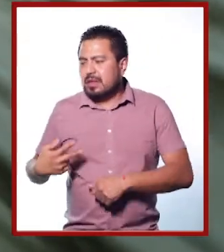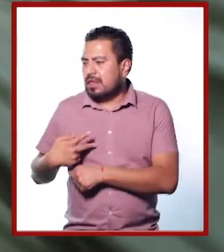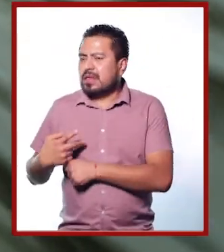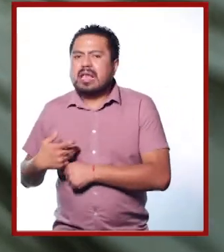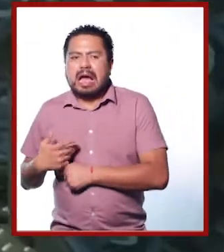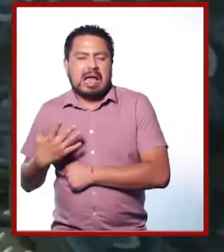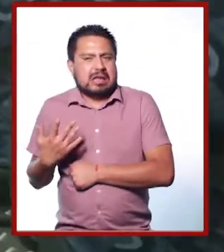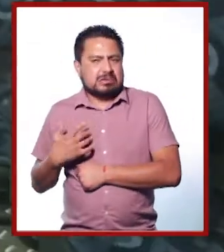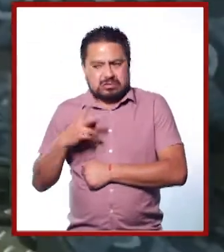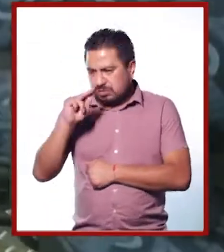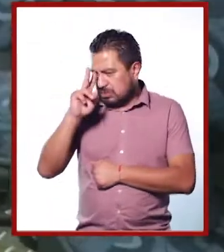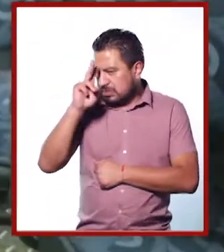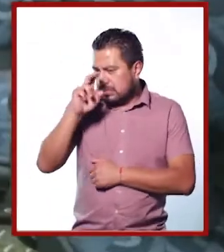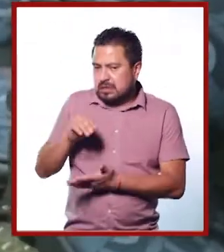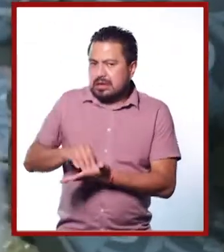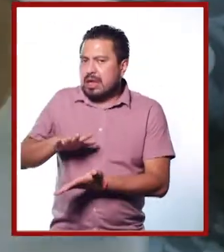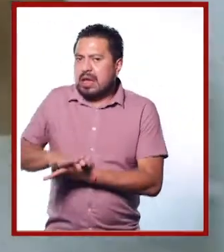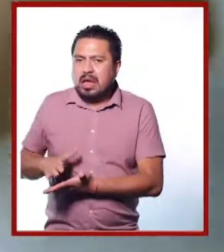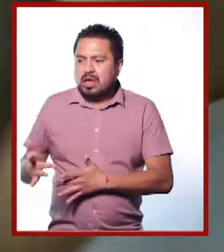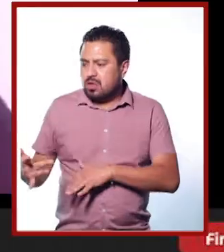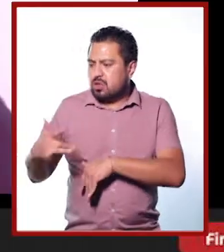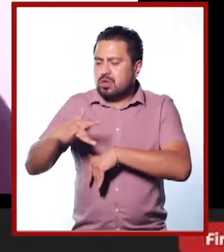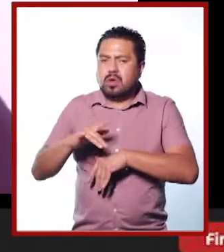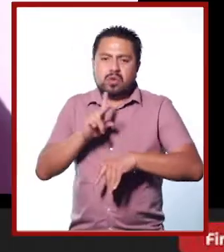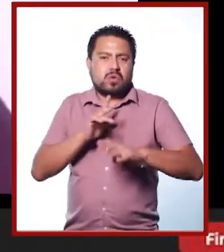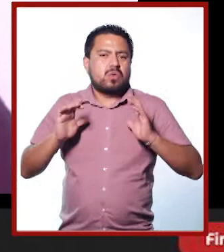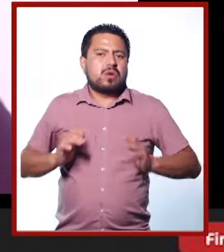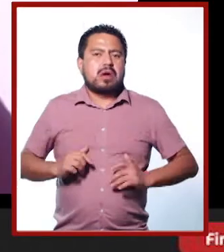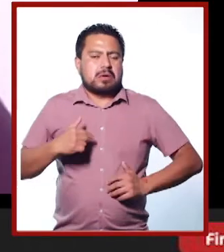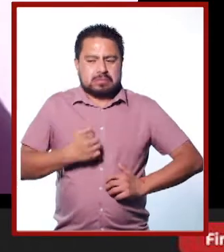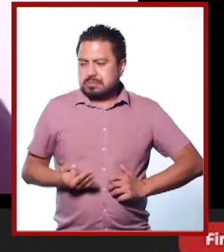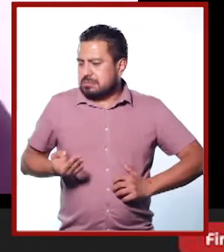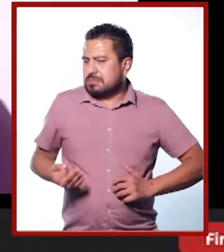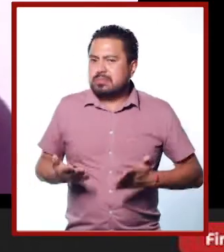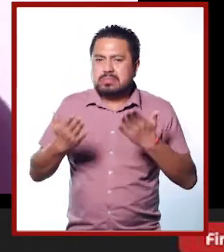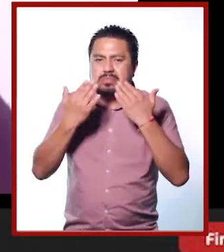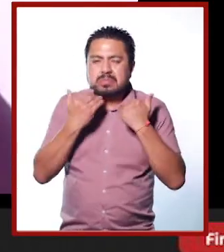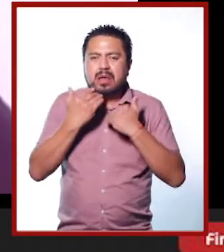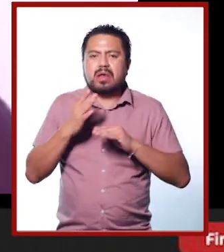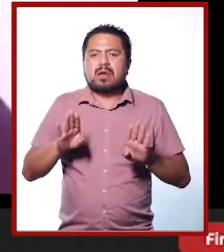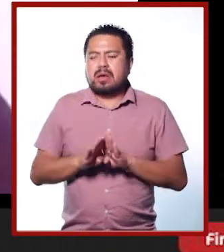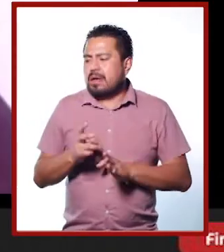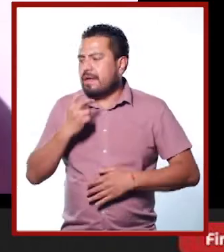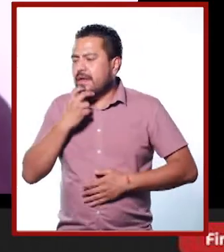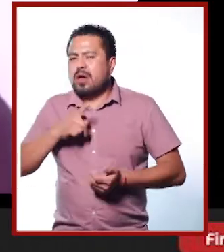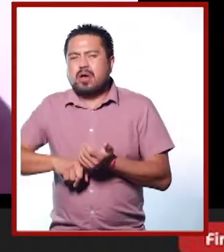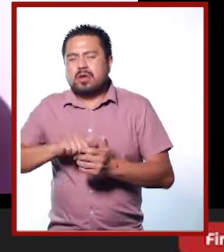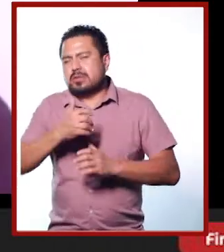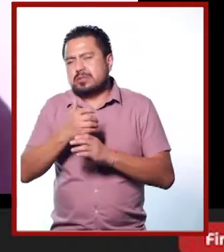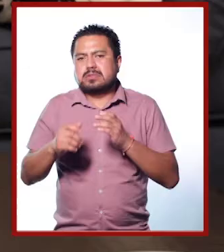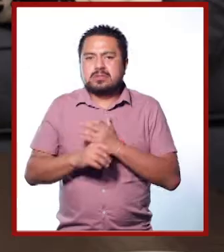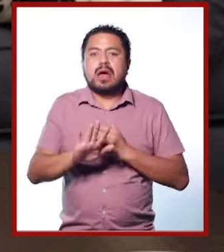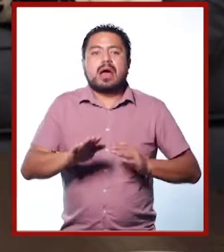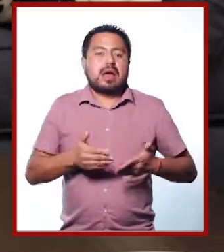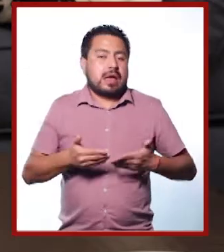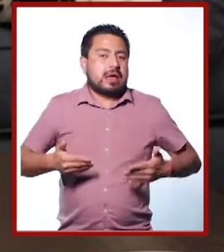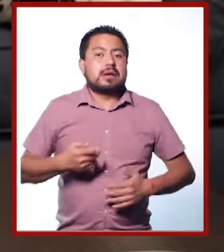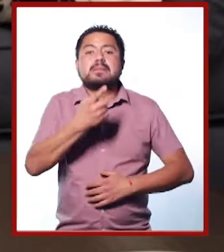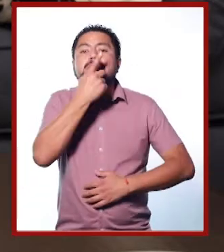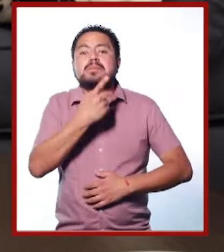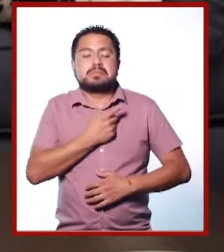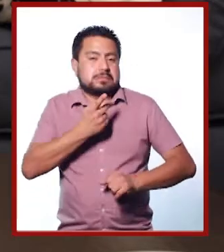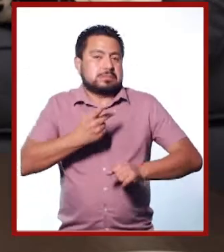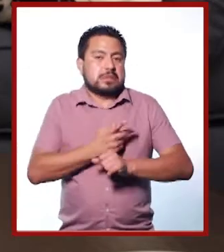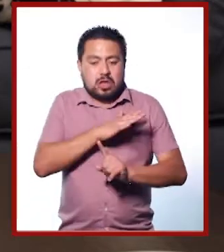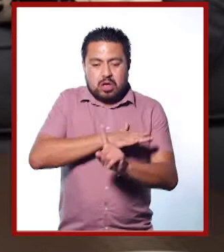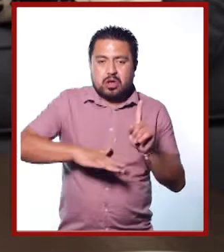a encuentros no deseados, tocar nuestro cuerpo sin nuestro consentimiento, piropos, entre otras. Ahora dime, ¿Ocurren